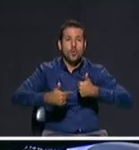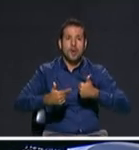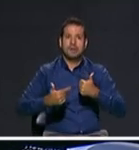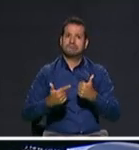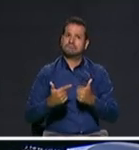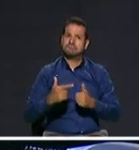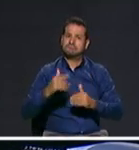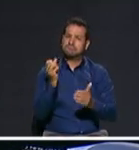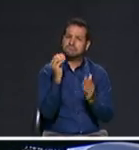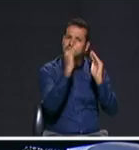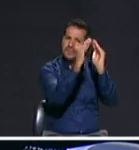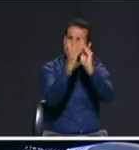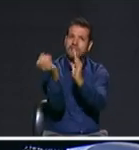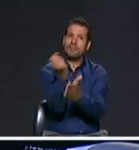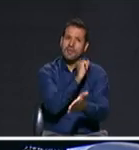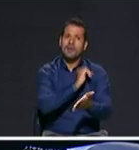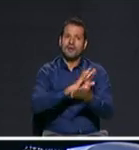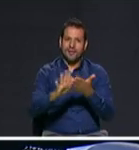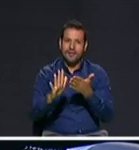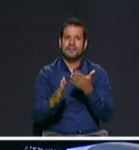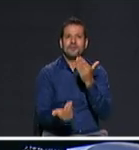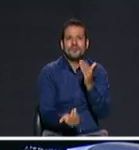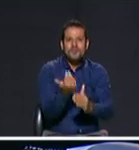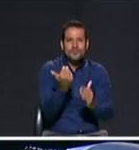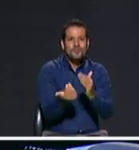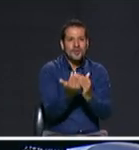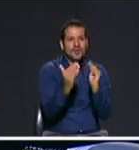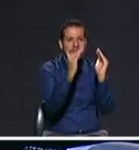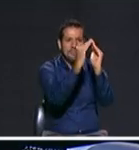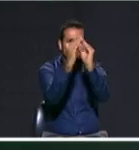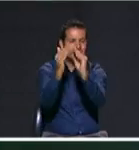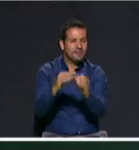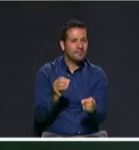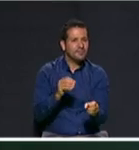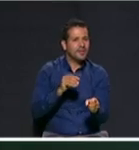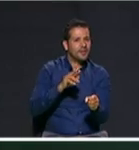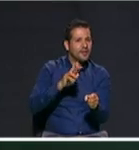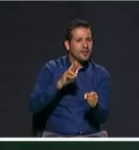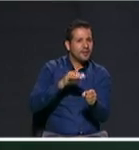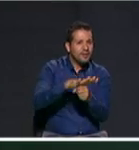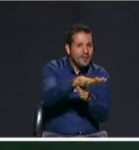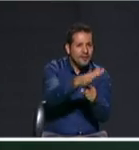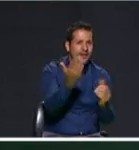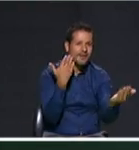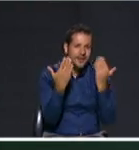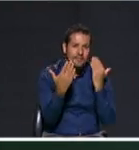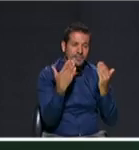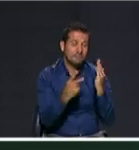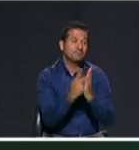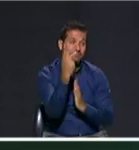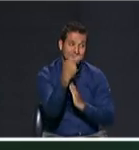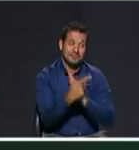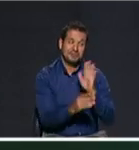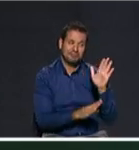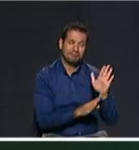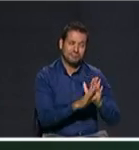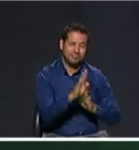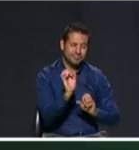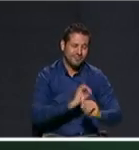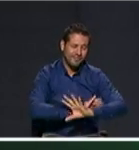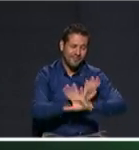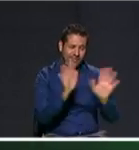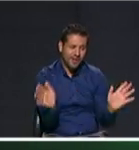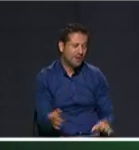gratuitas de regalías y de vivienda rural de tal manera que cuando hay proyectos sale adelante bien la